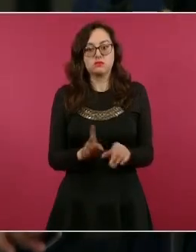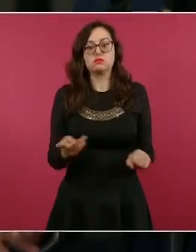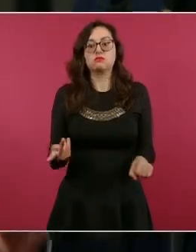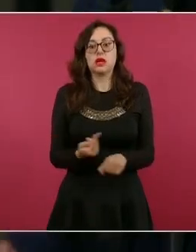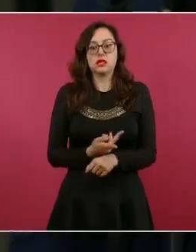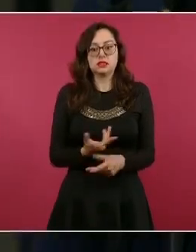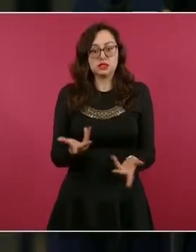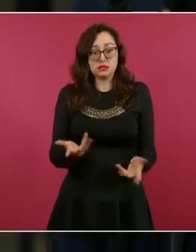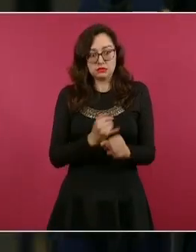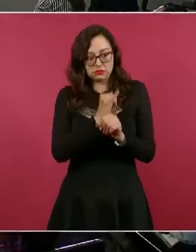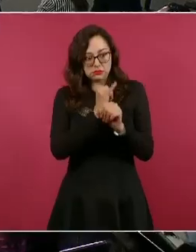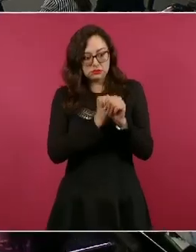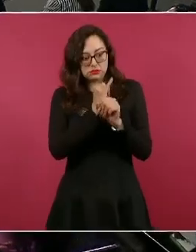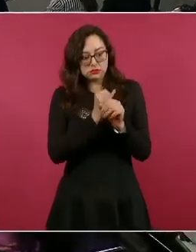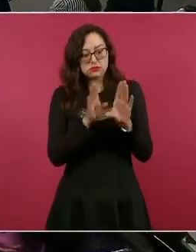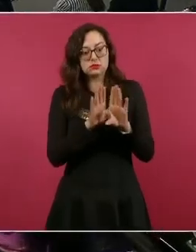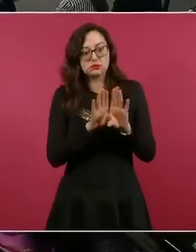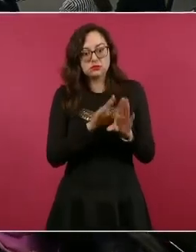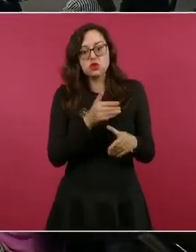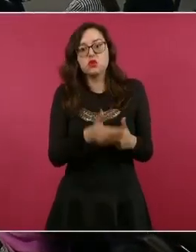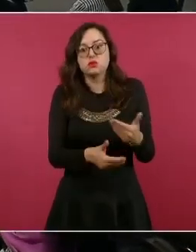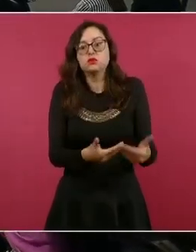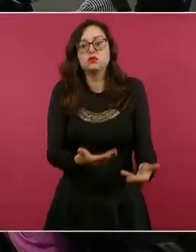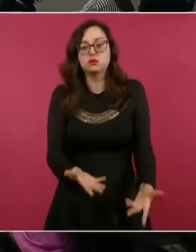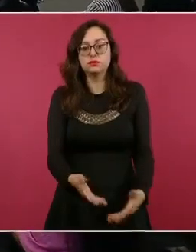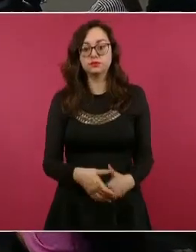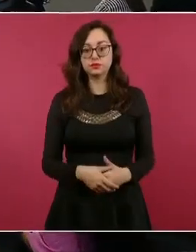investigación. Sí, estamos trabajando